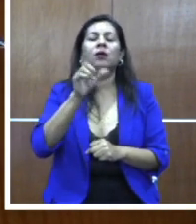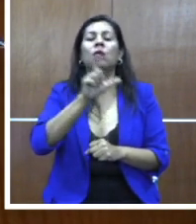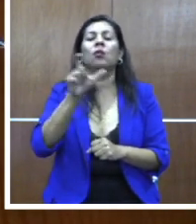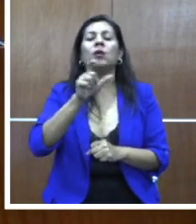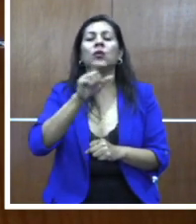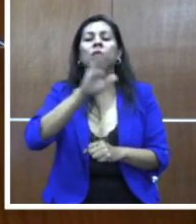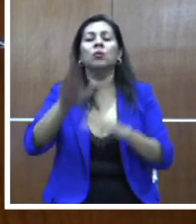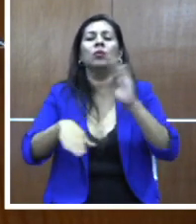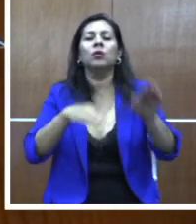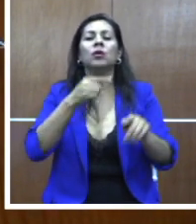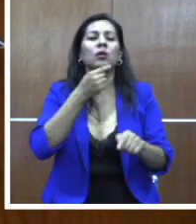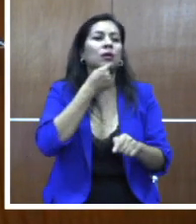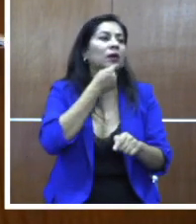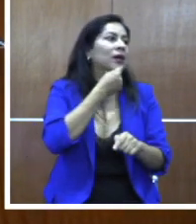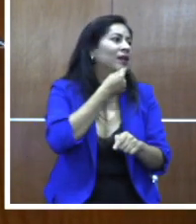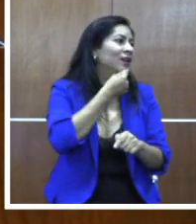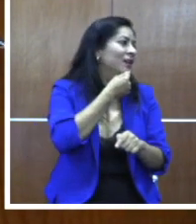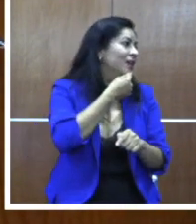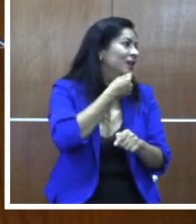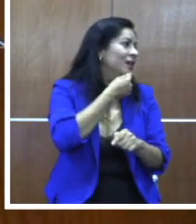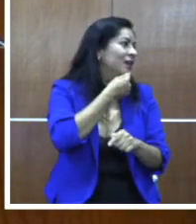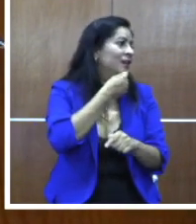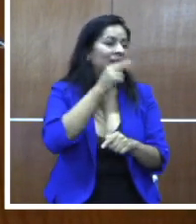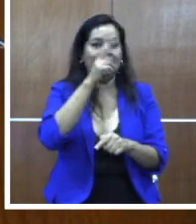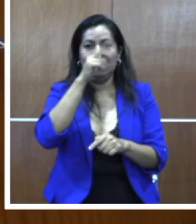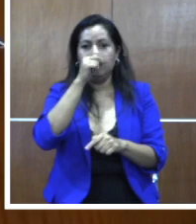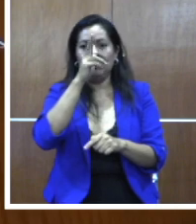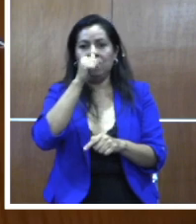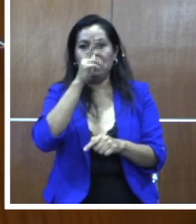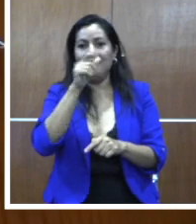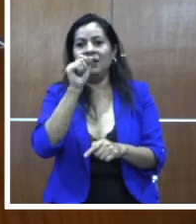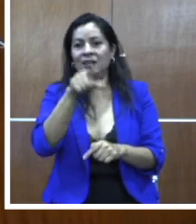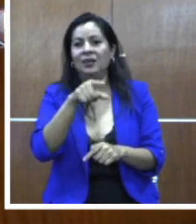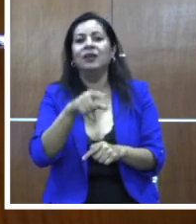ABC. No es gratuito el desprecio ciudadano